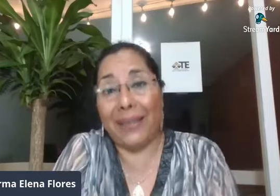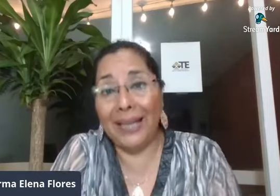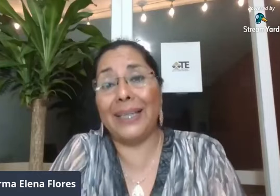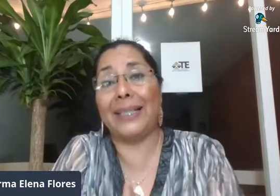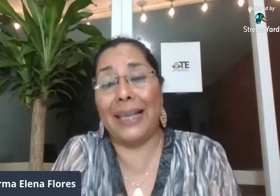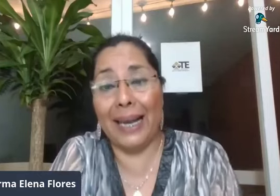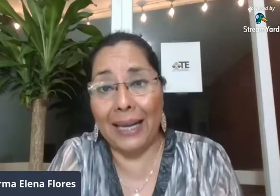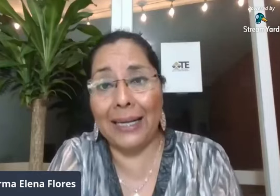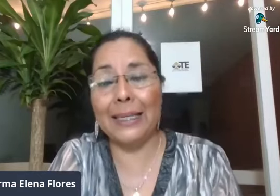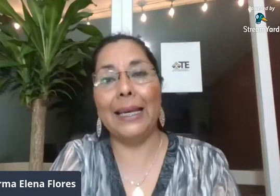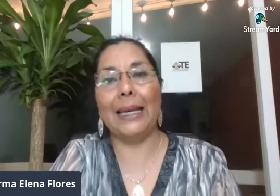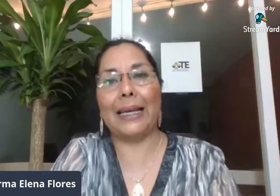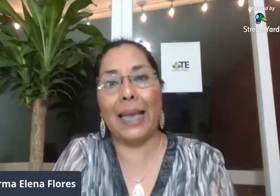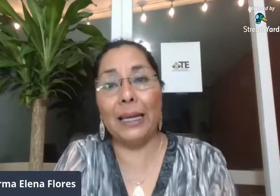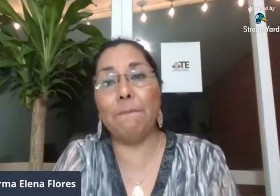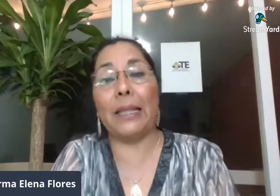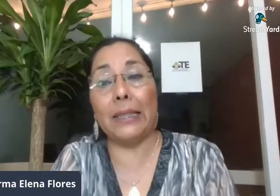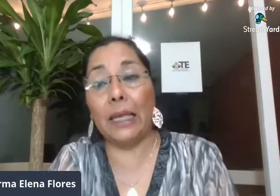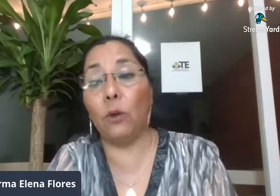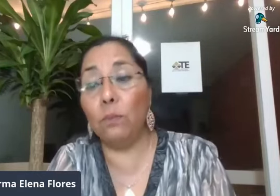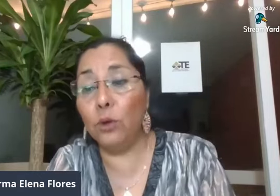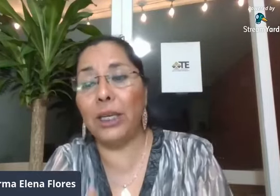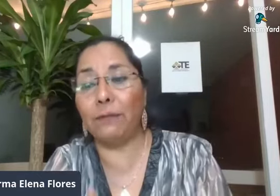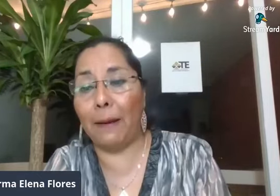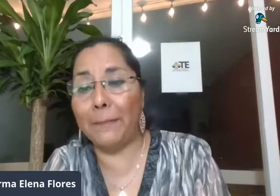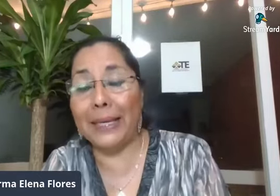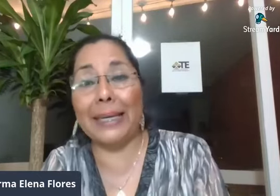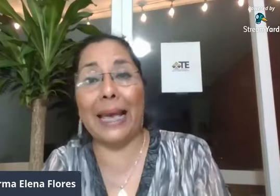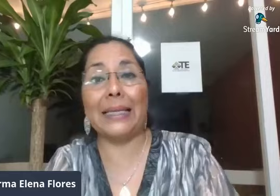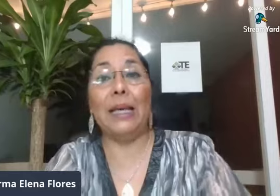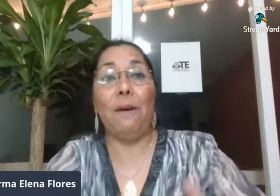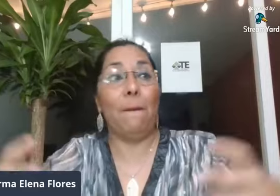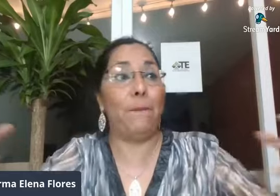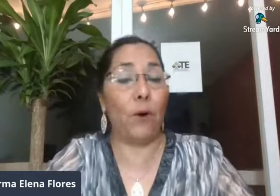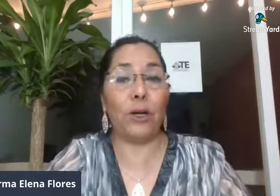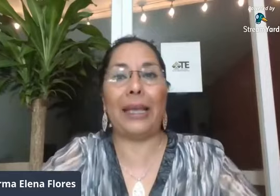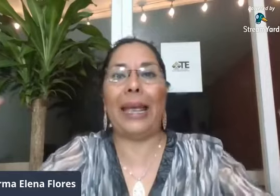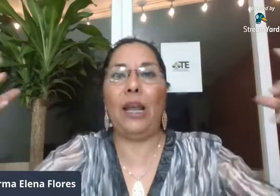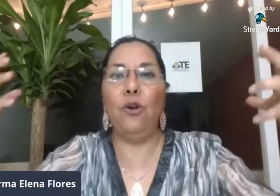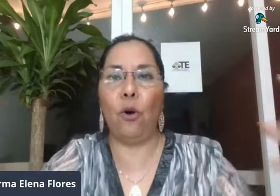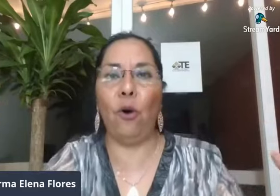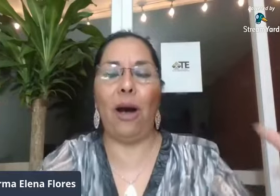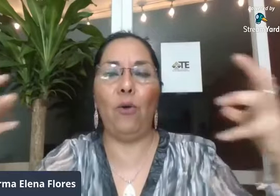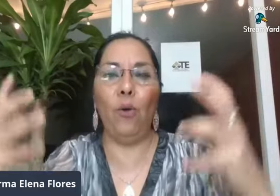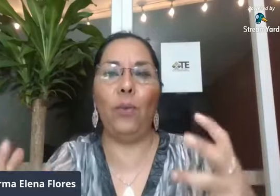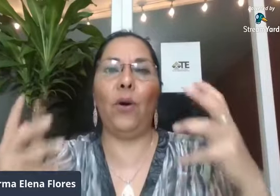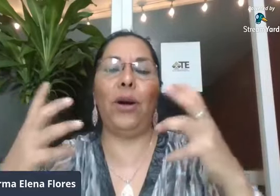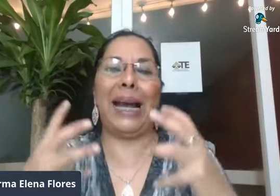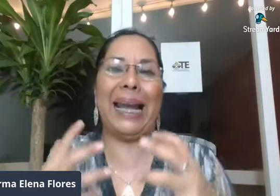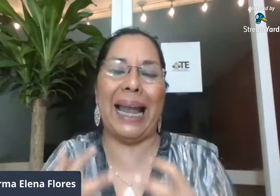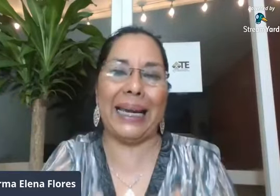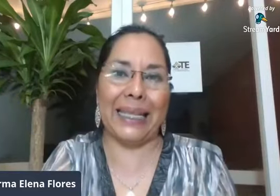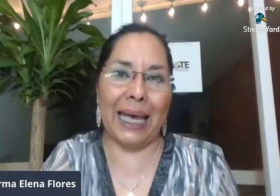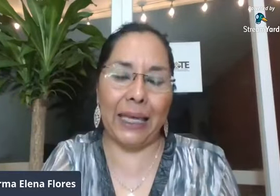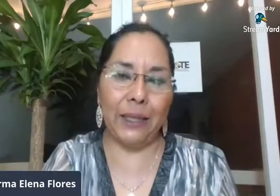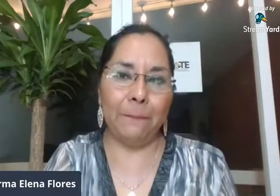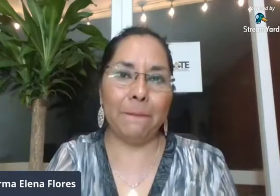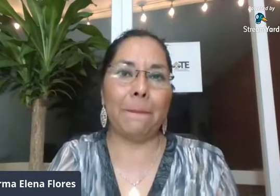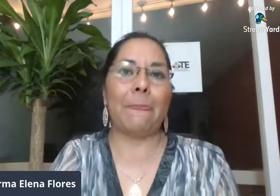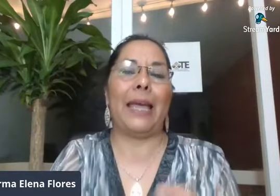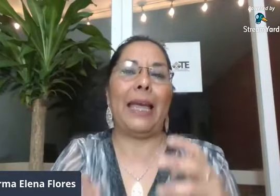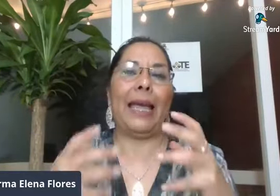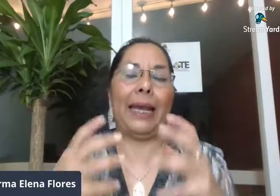de batallas legales que están emprendiendo muchas familias porque no hubo